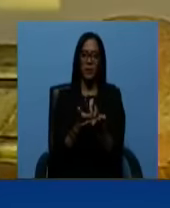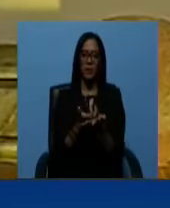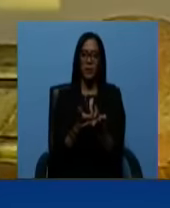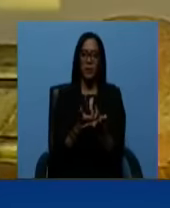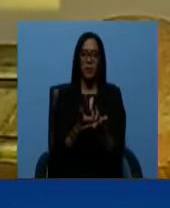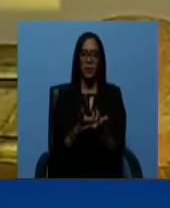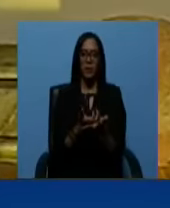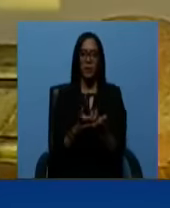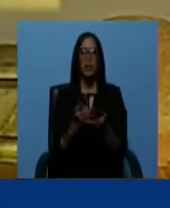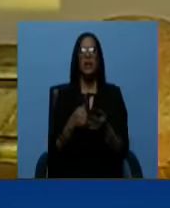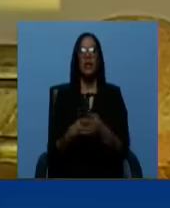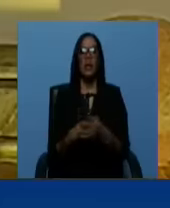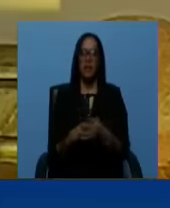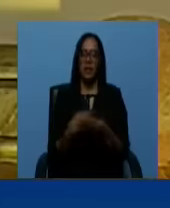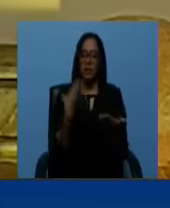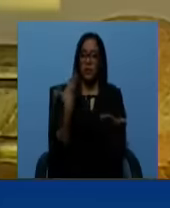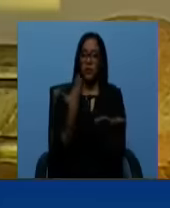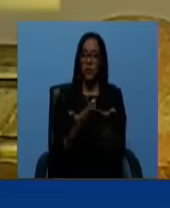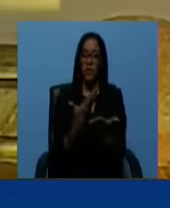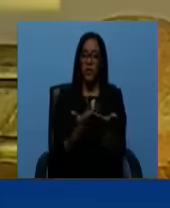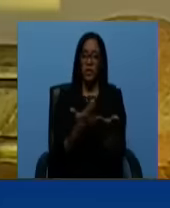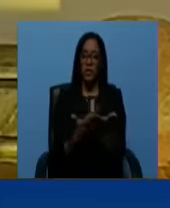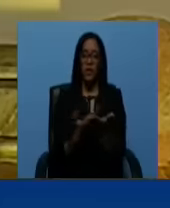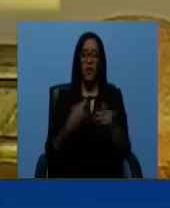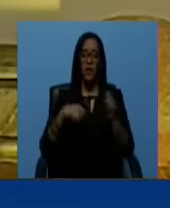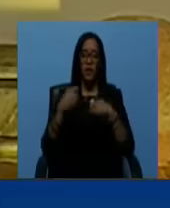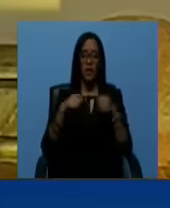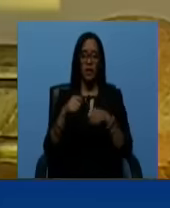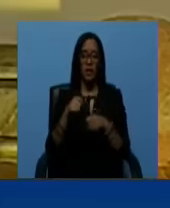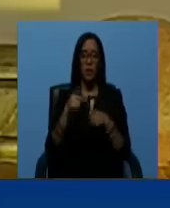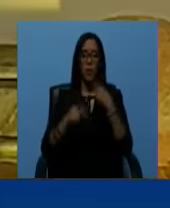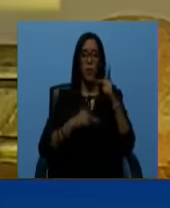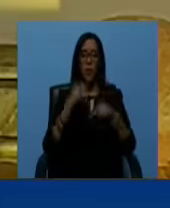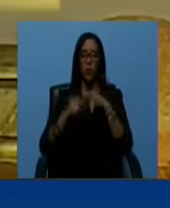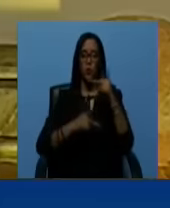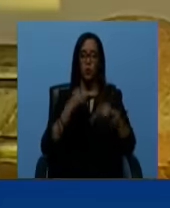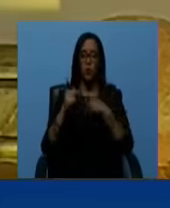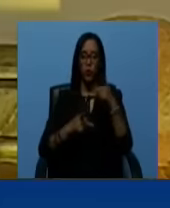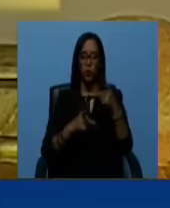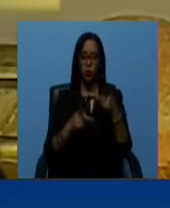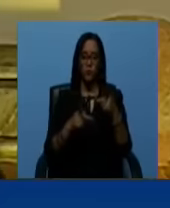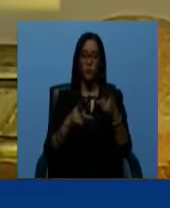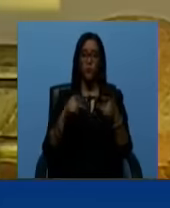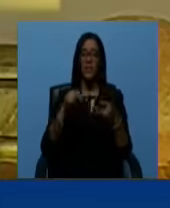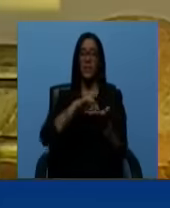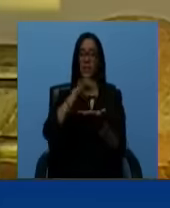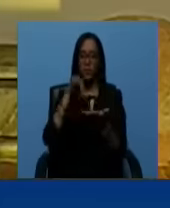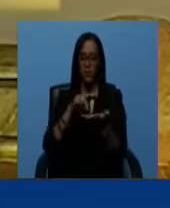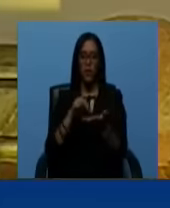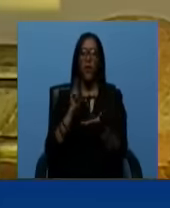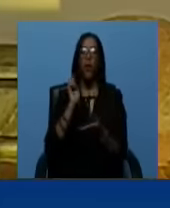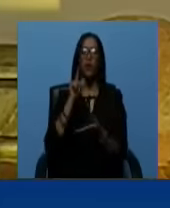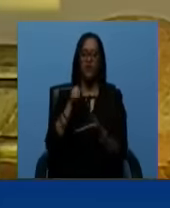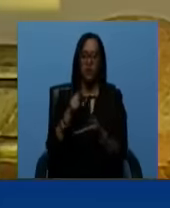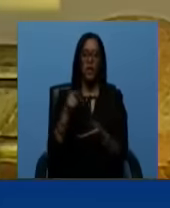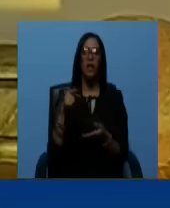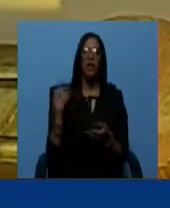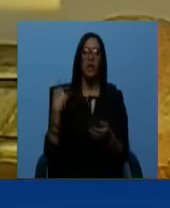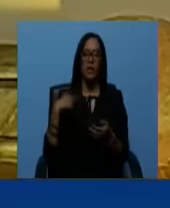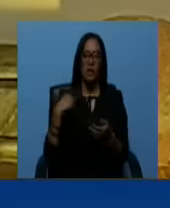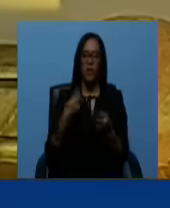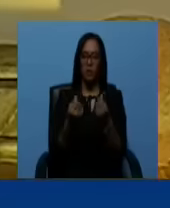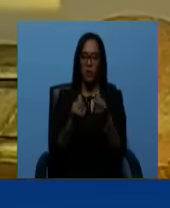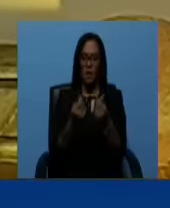que se sustenta en vender productos importados, usted consigue su dinero, los